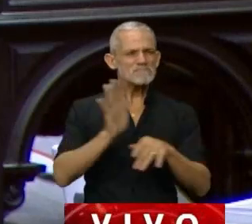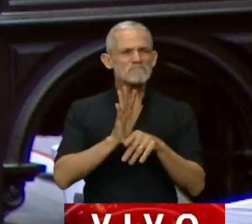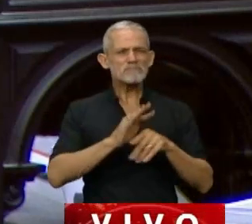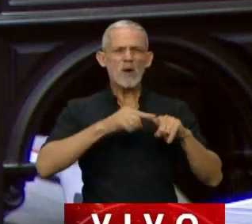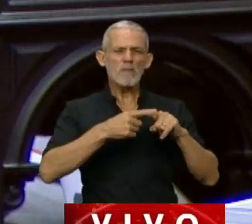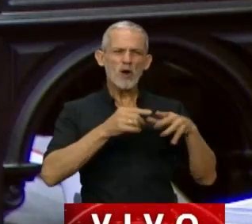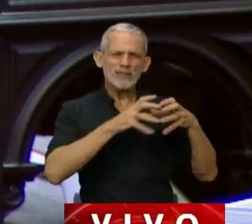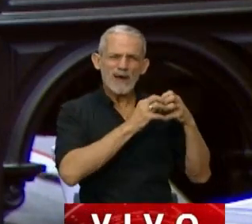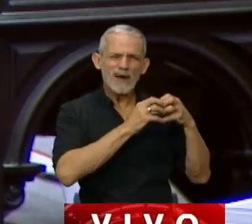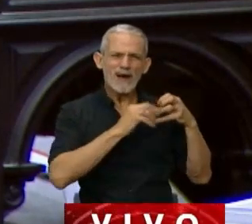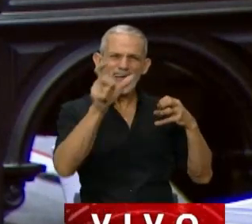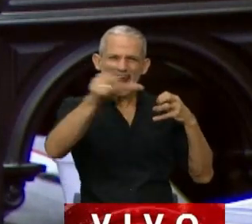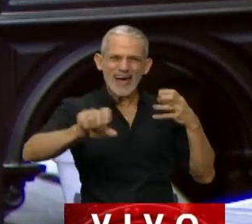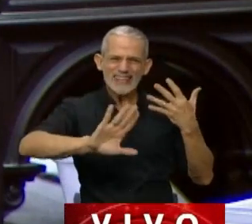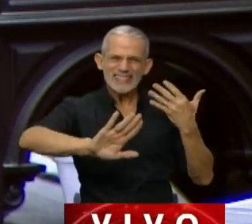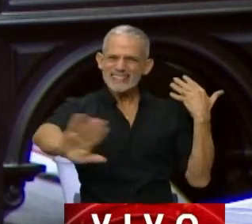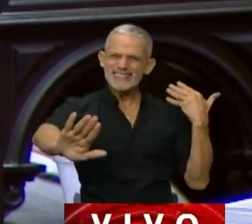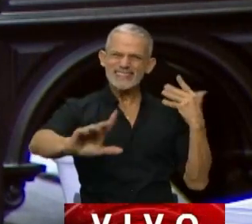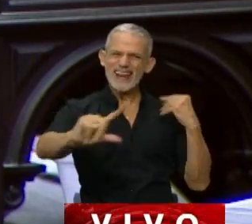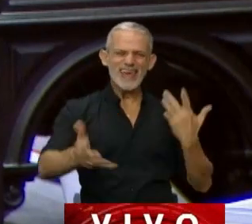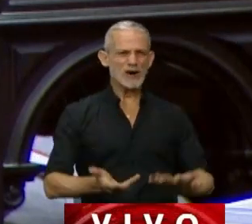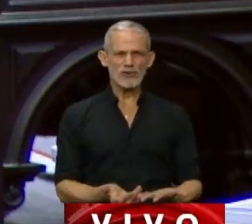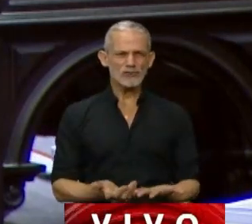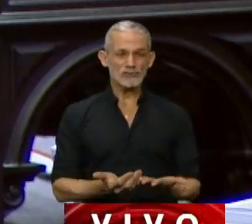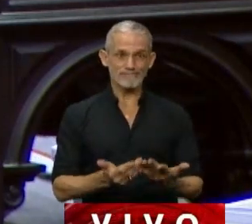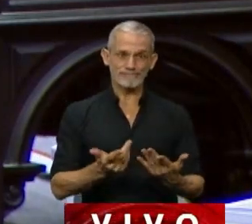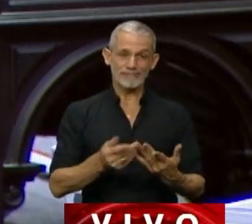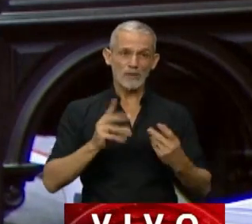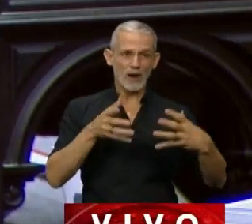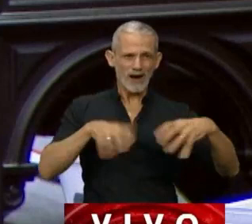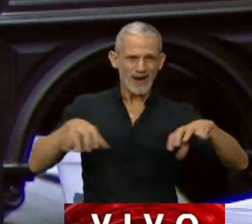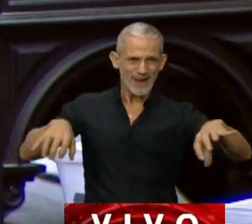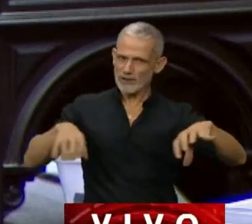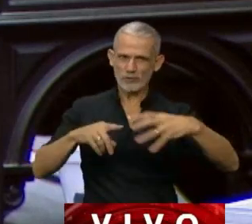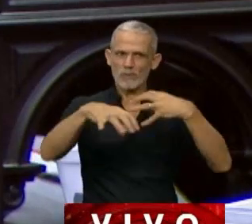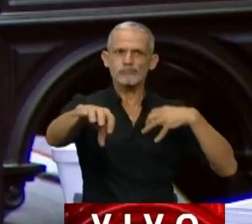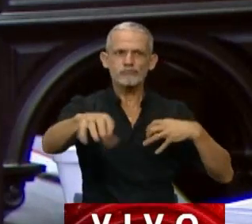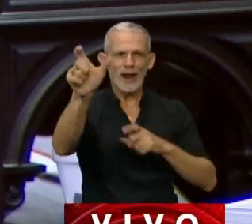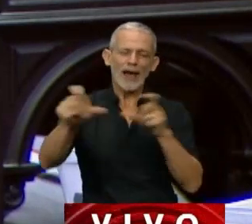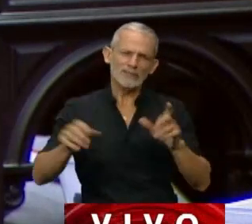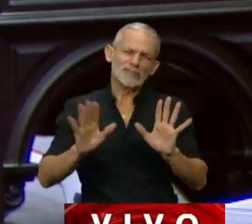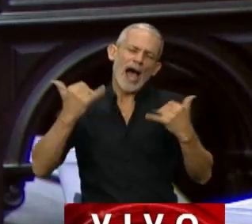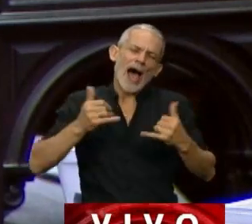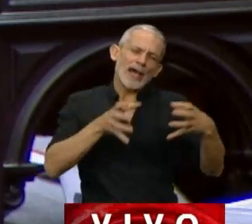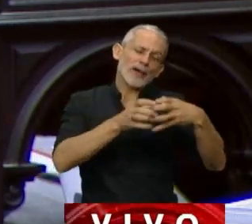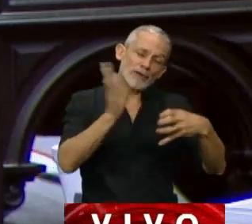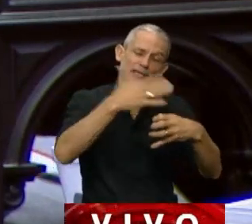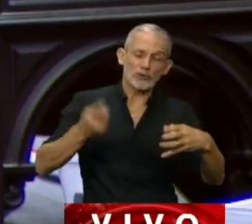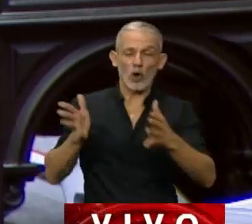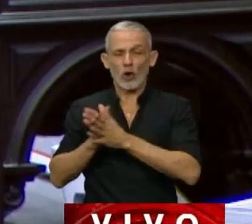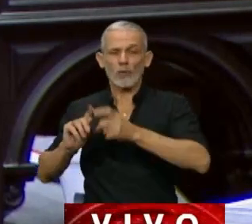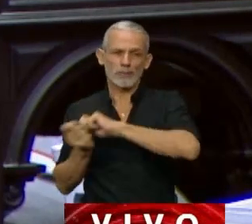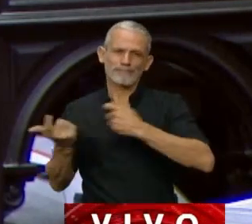gente. Creo que eso ha sido la gran grieta que se ha trazado últimamente, más allá de la grieta que vemos acá